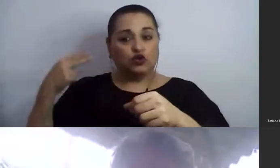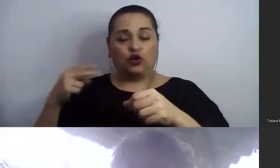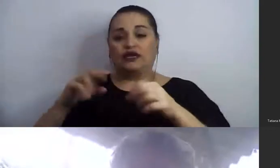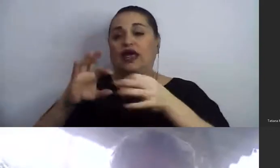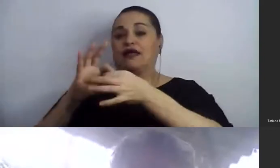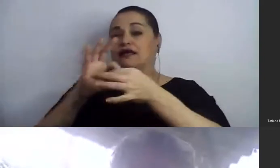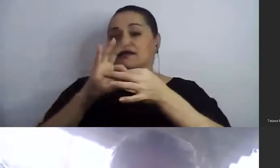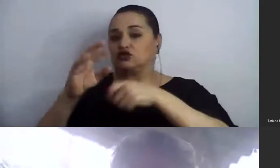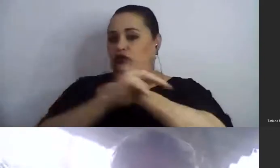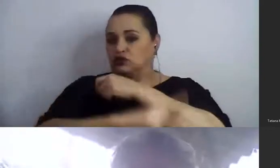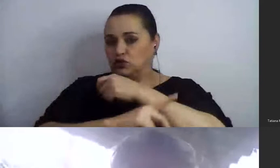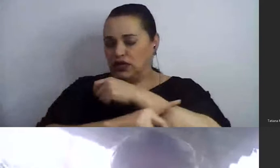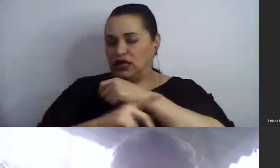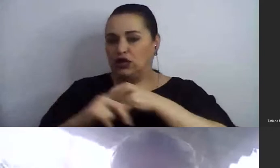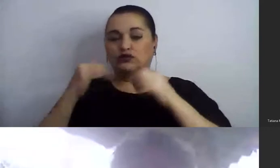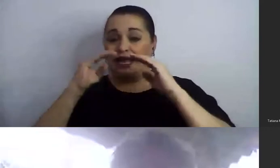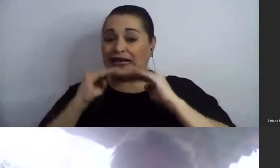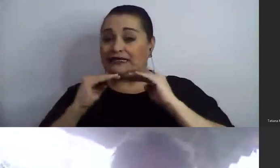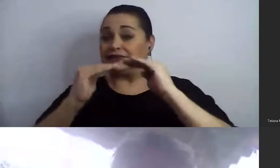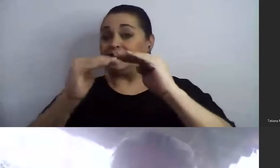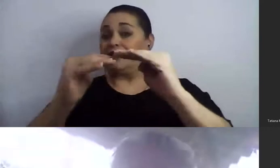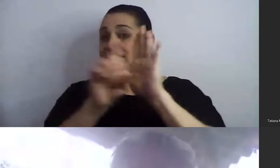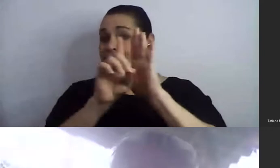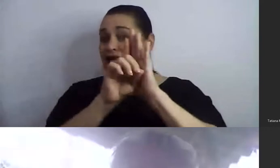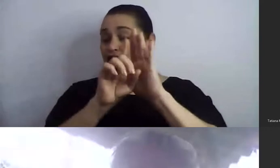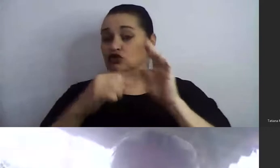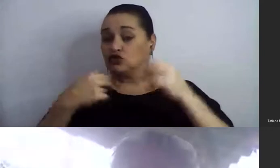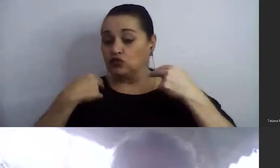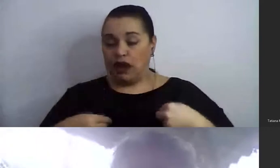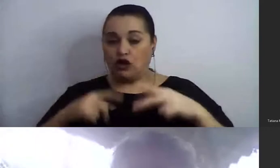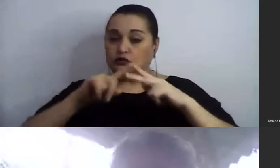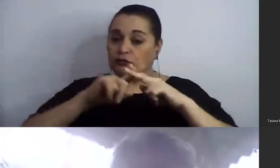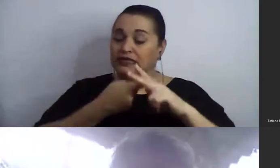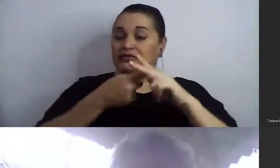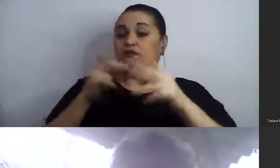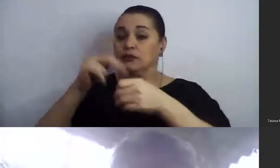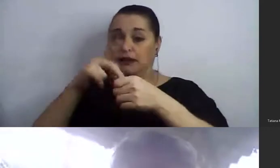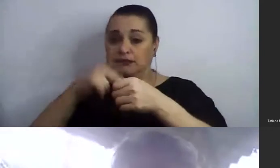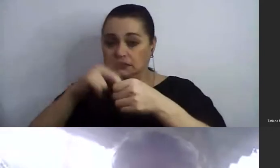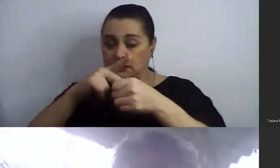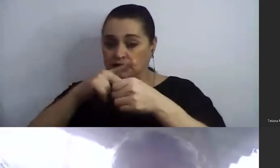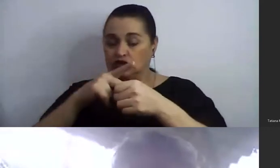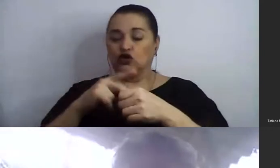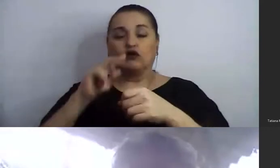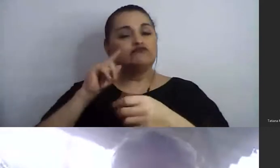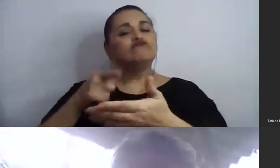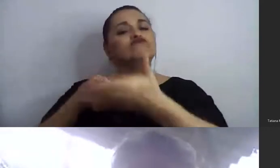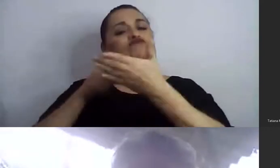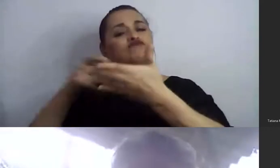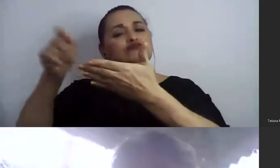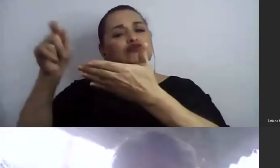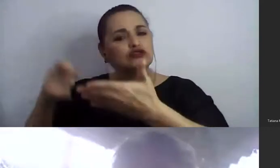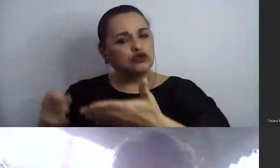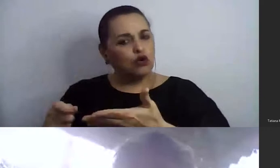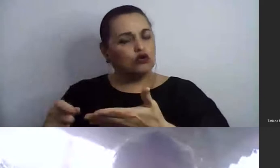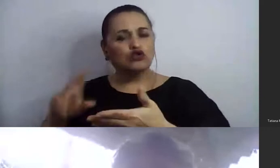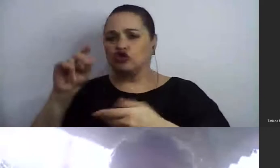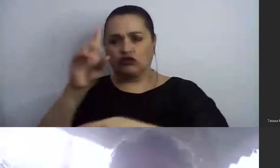Unidas en el que los estándares de los derechos humanos y los principios de participación rendición de cuentas y no